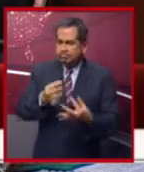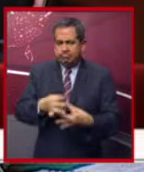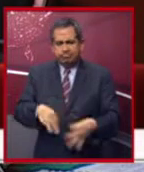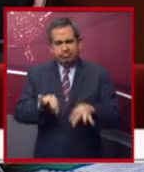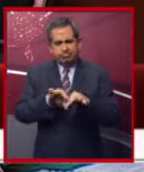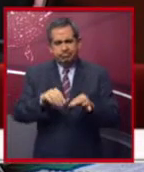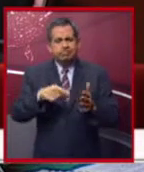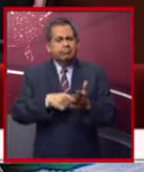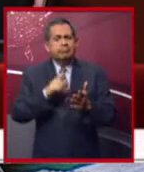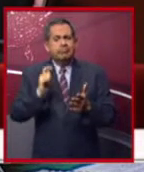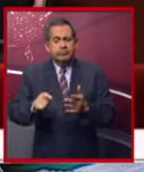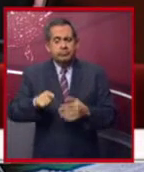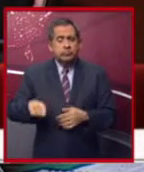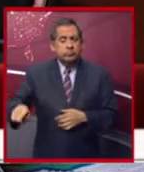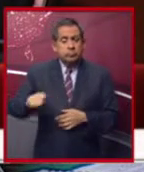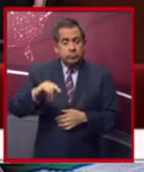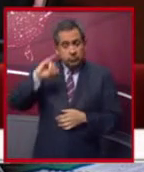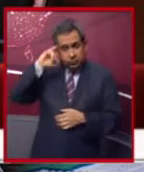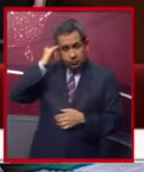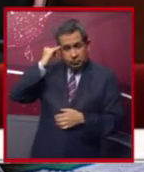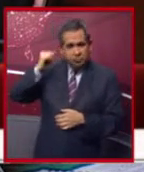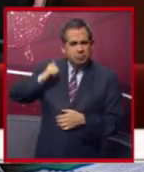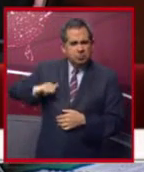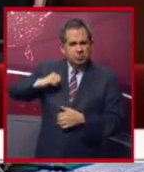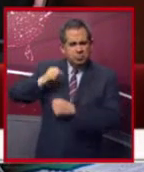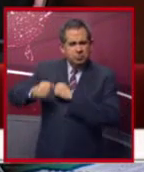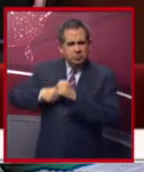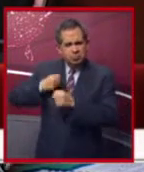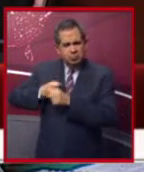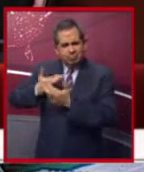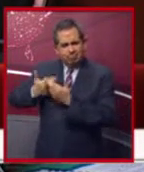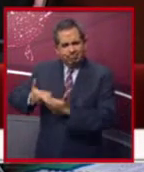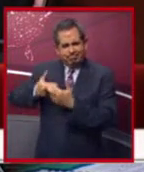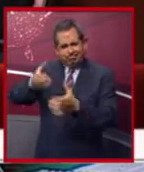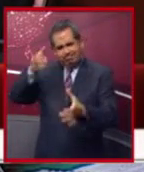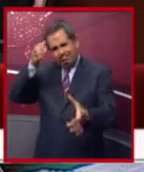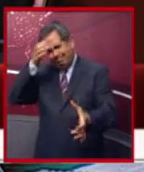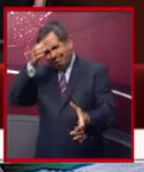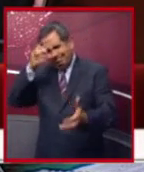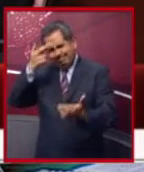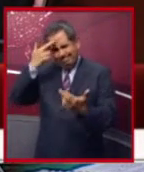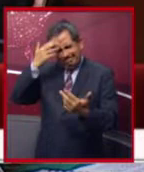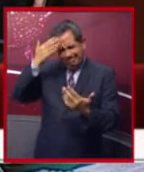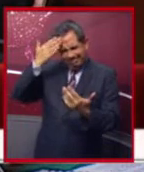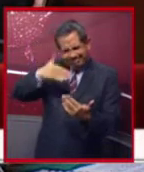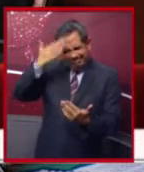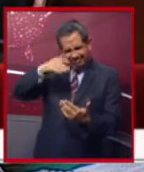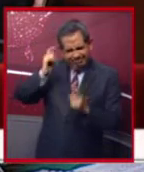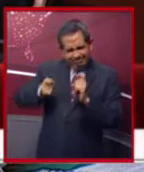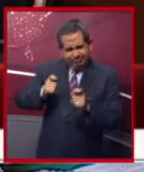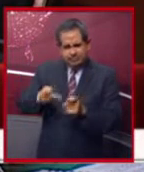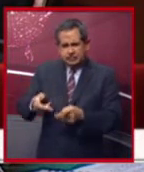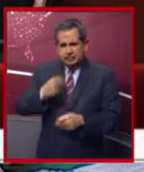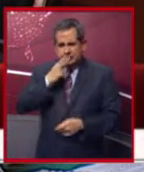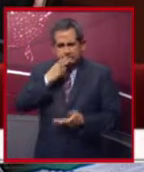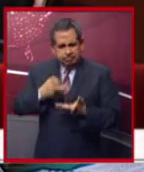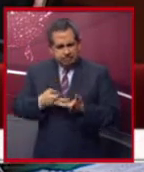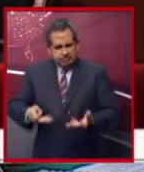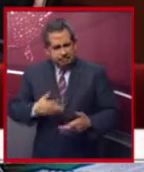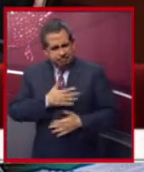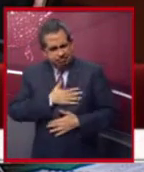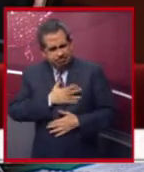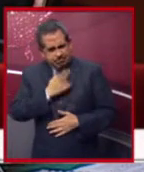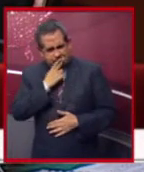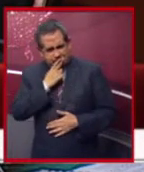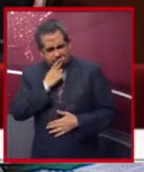importancia que tienen los conocimientos milenarios, el amor que le tenemos a la madre tierra, mismo que ha